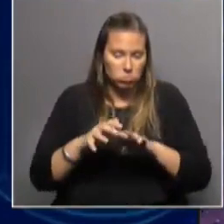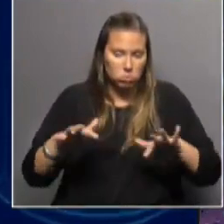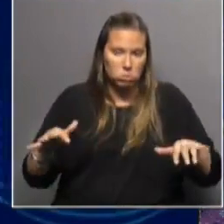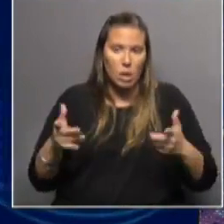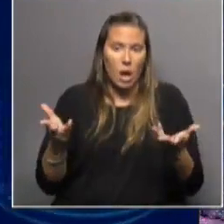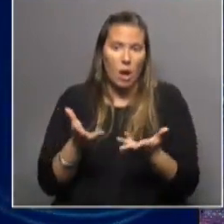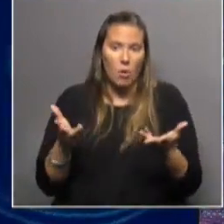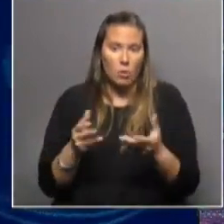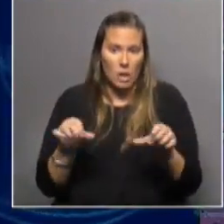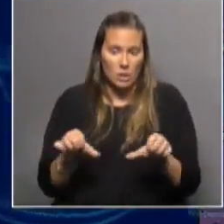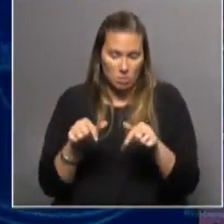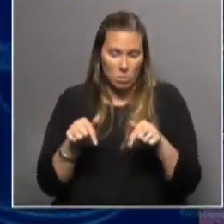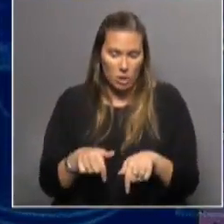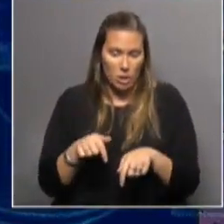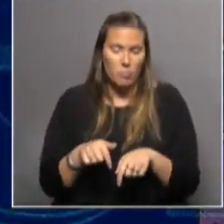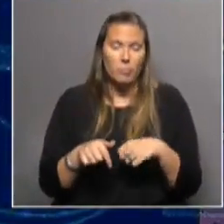desarrollando en el Pagro